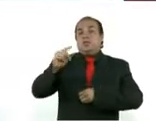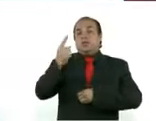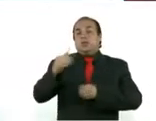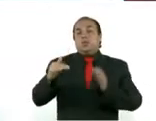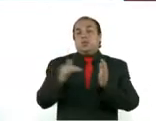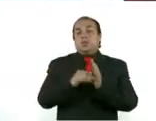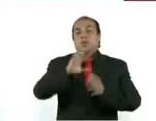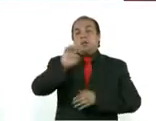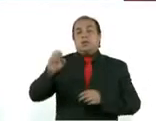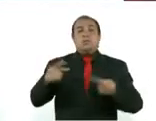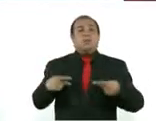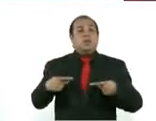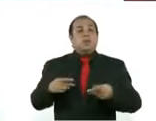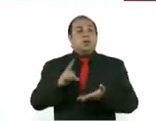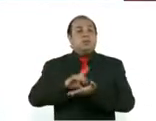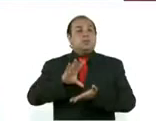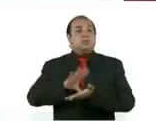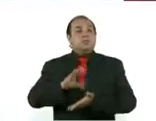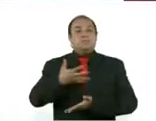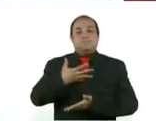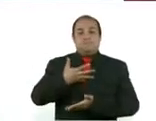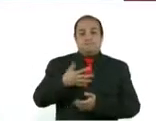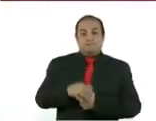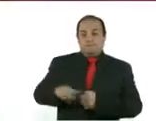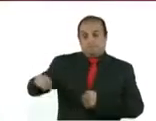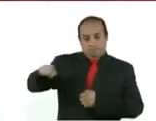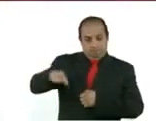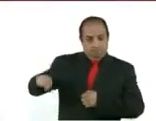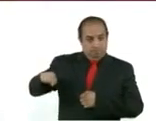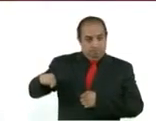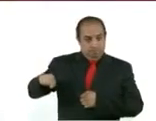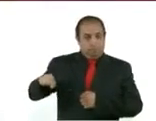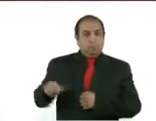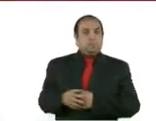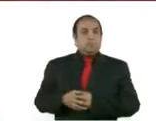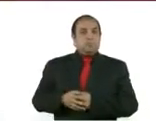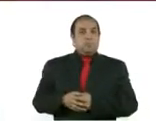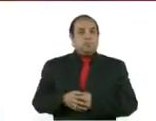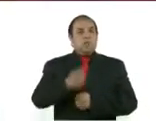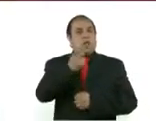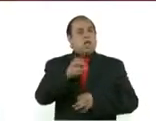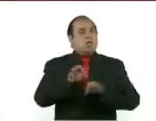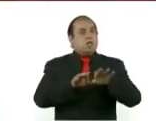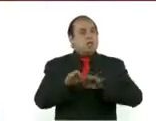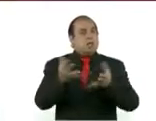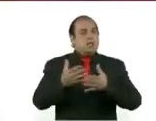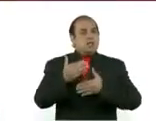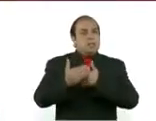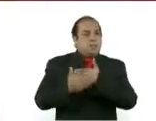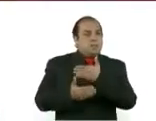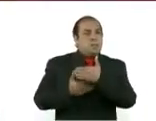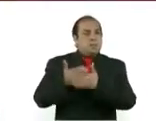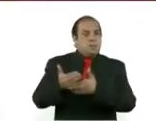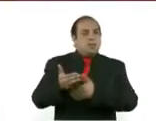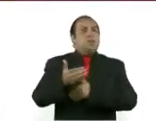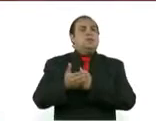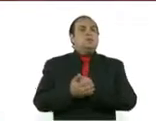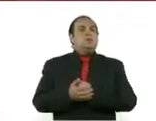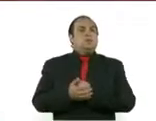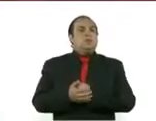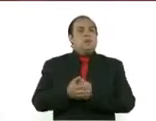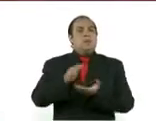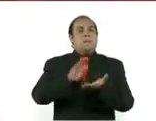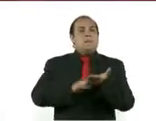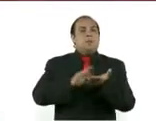181,500 personas con discapacidad y es el trabajo que se va a realizar del proceso de solicitud